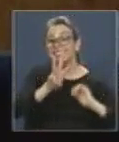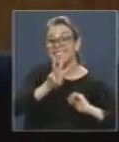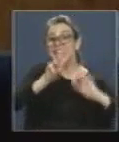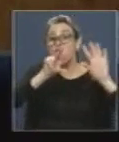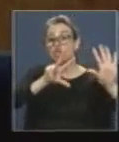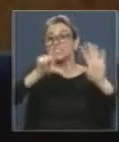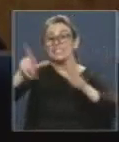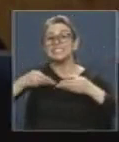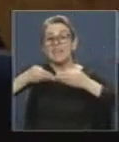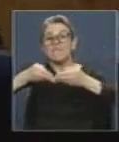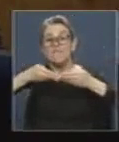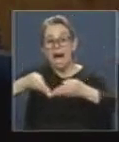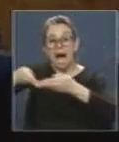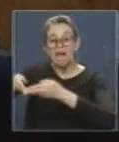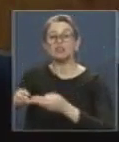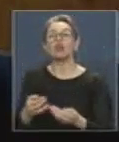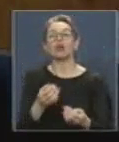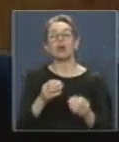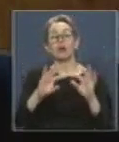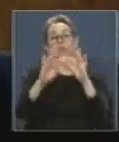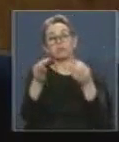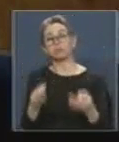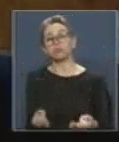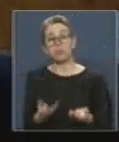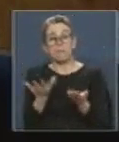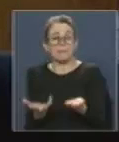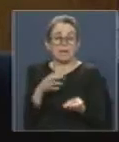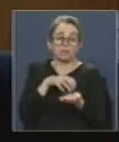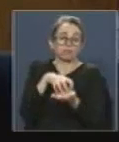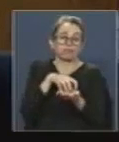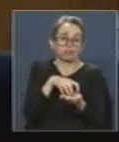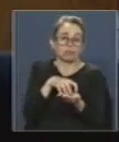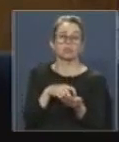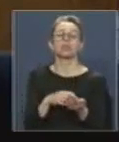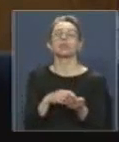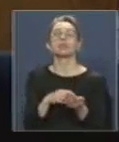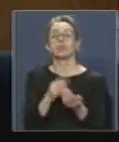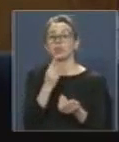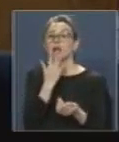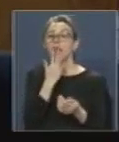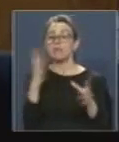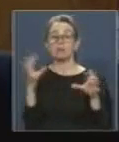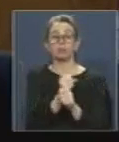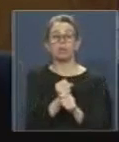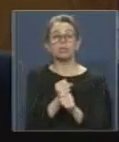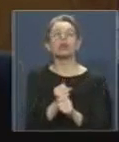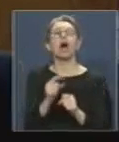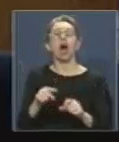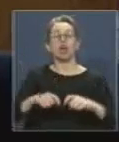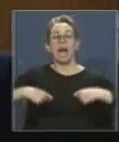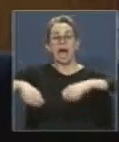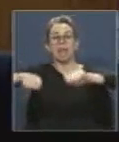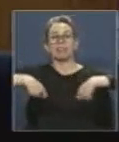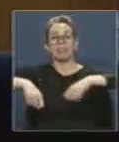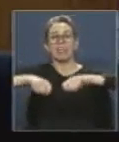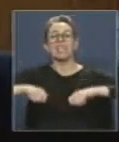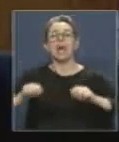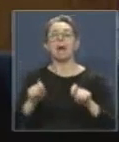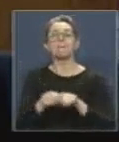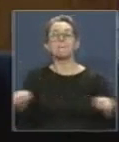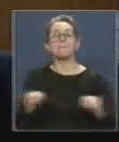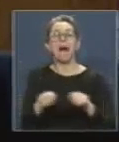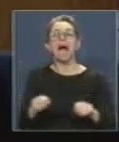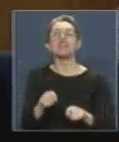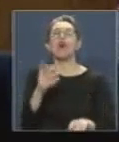de 177 mil 819 toneladas el auge alcanzado con las industrias textiles de paños bellavista sociedad de paños